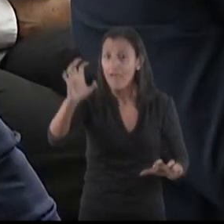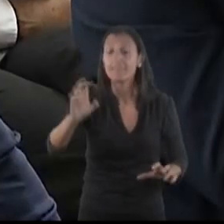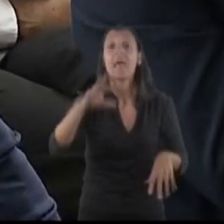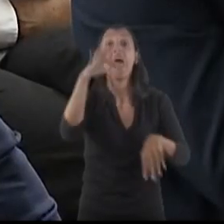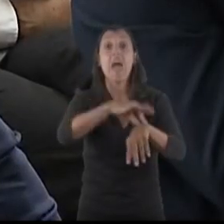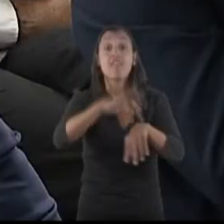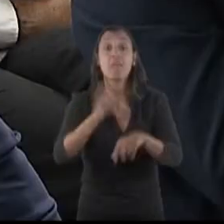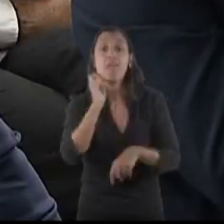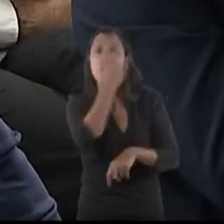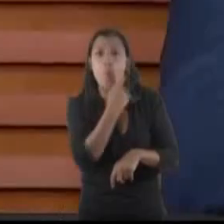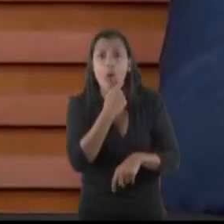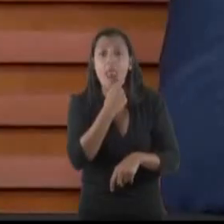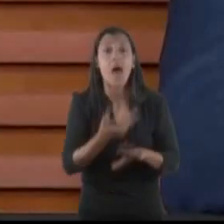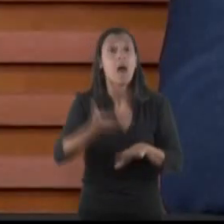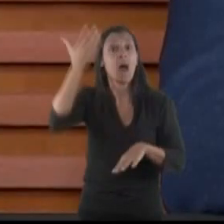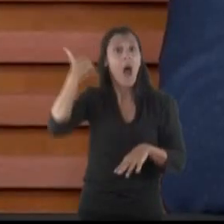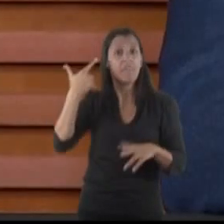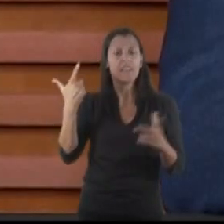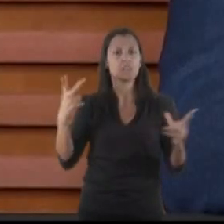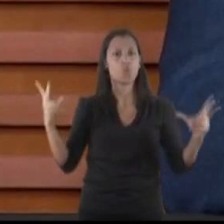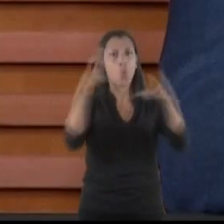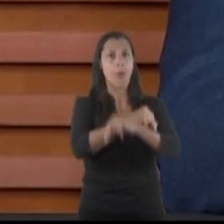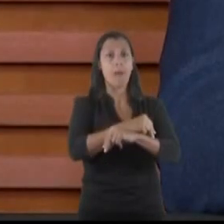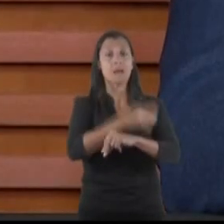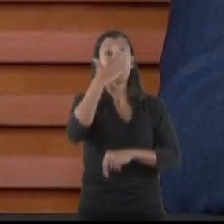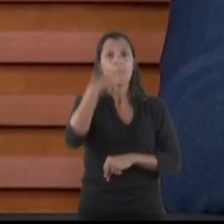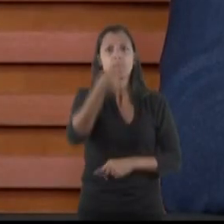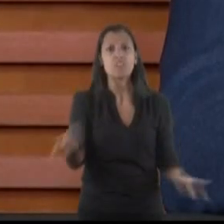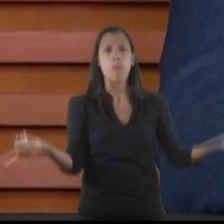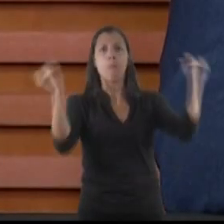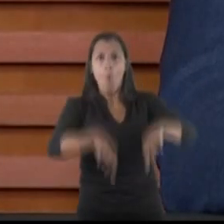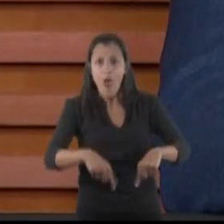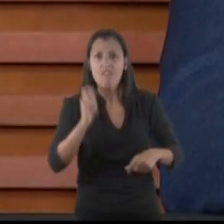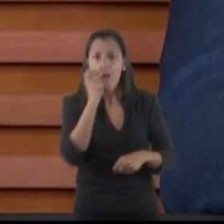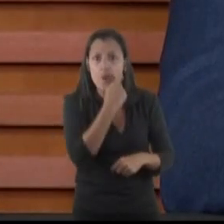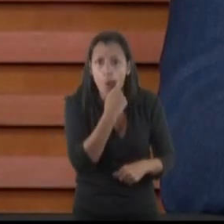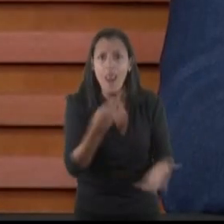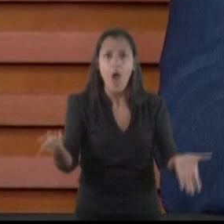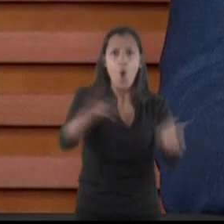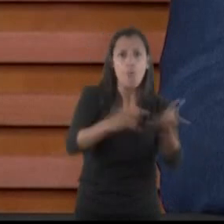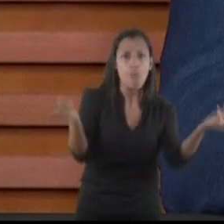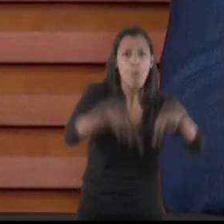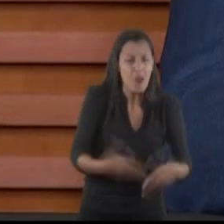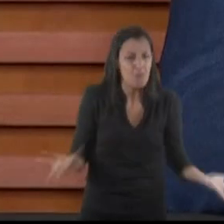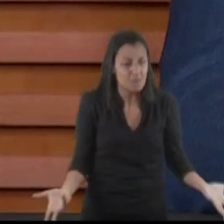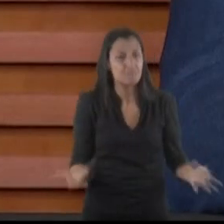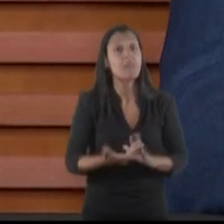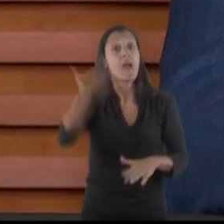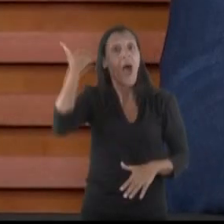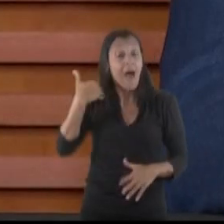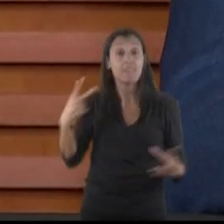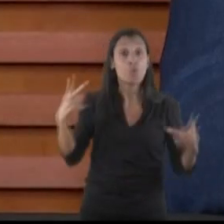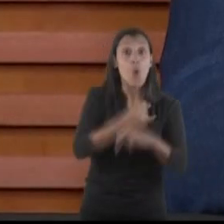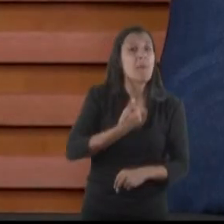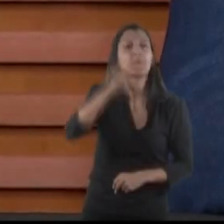viruela se había vuelto a convertir en una enfermedad en Argentina. Era una enfermedad que habíamos erradicado gracias a